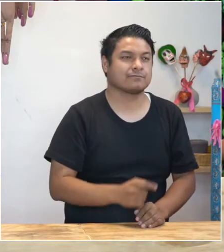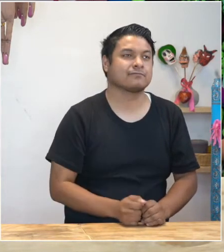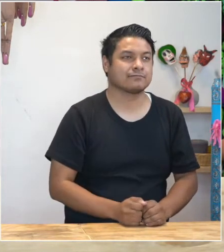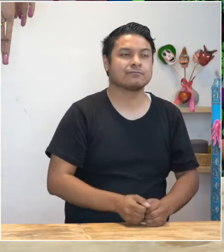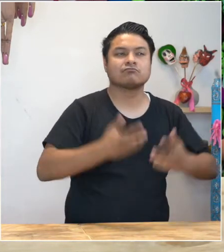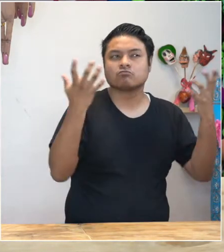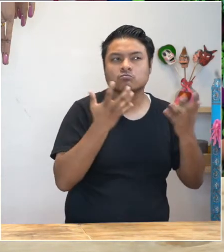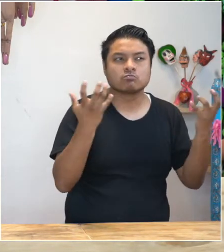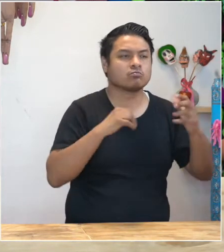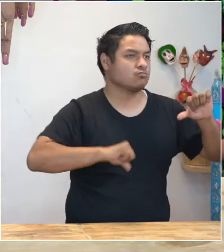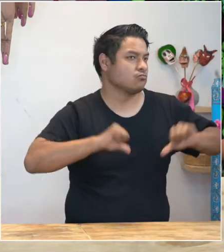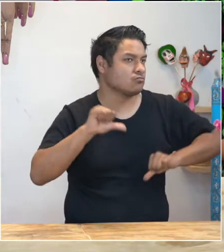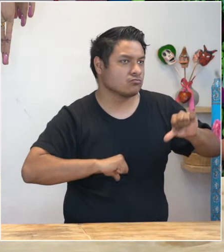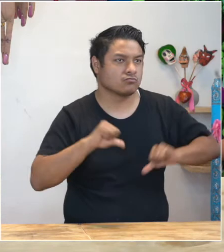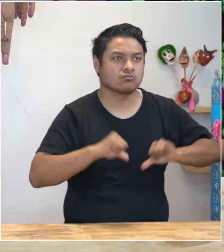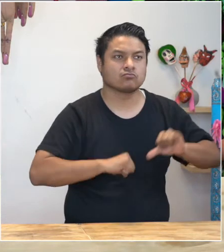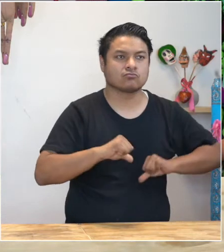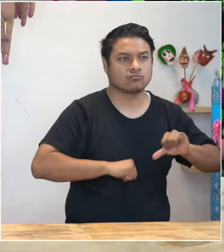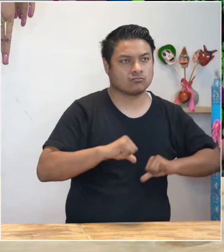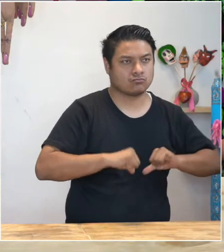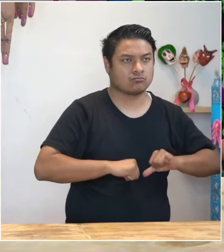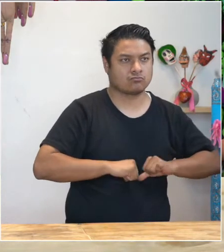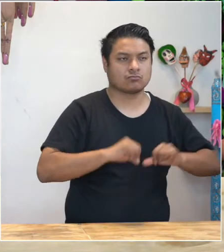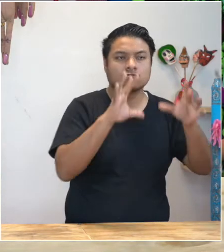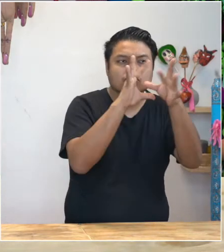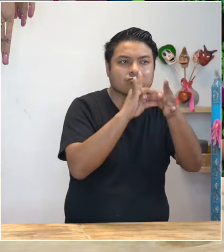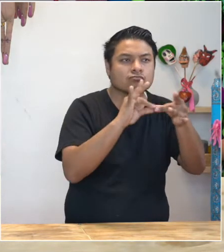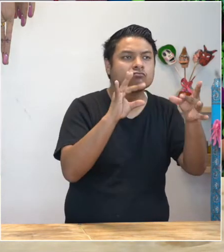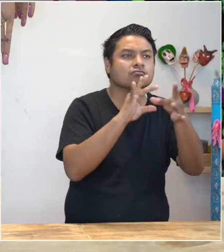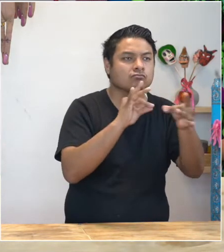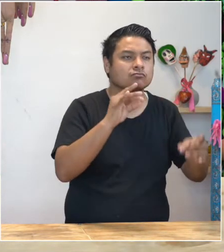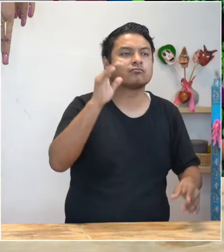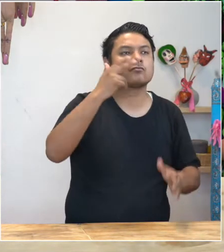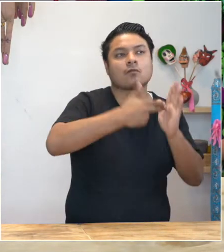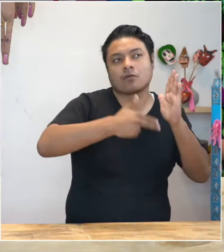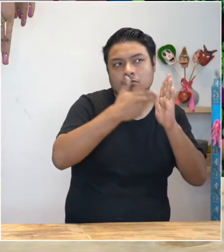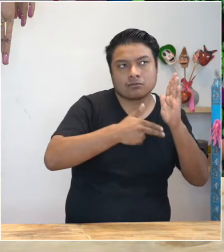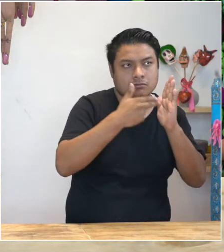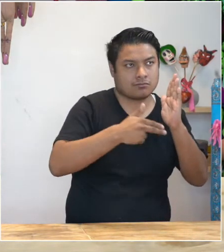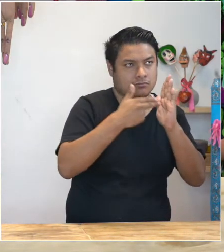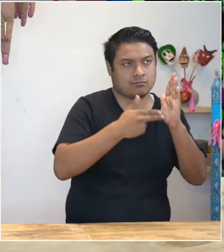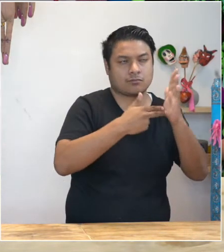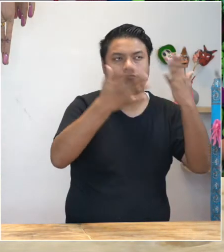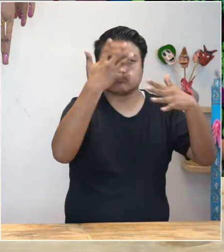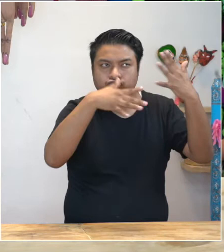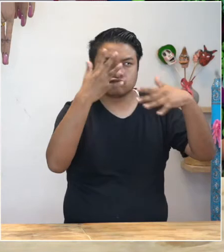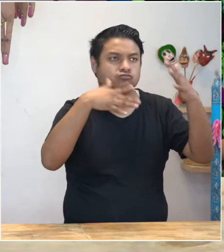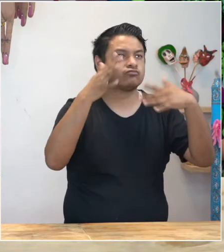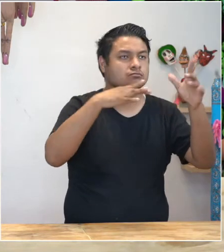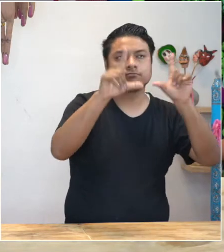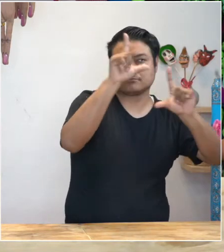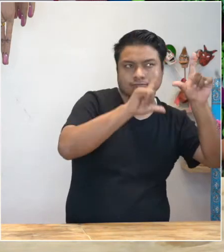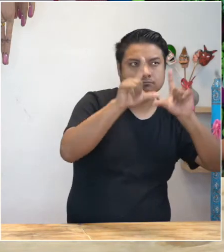paramédicos, psicólogos, de todo un poco, y sus comentarios fueron muy favorables,